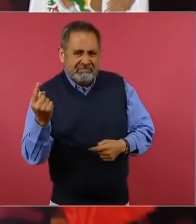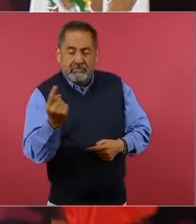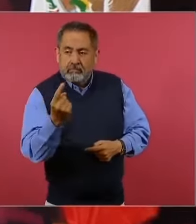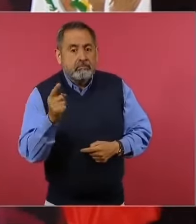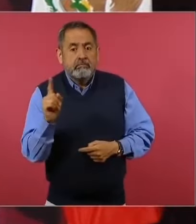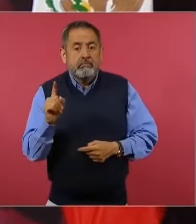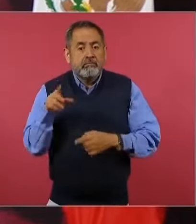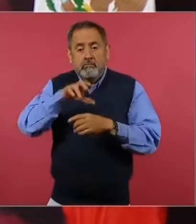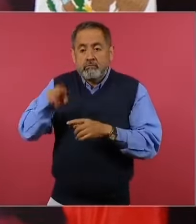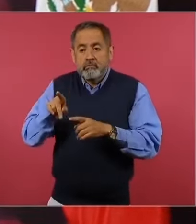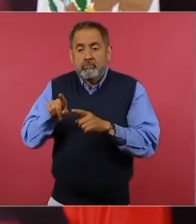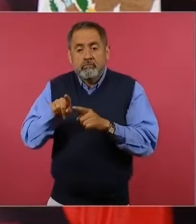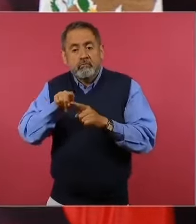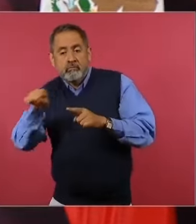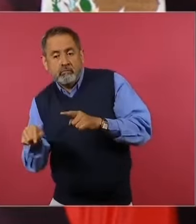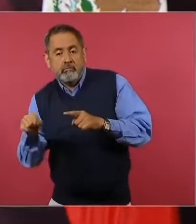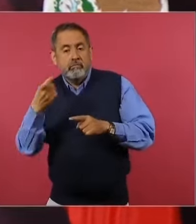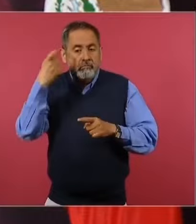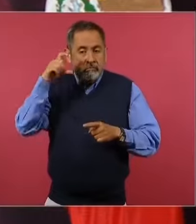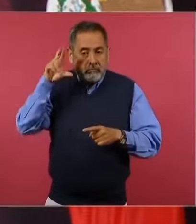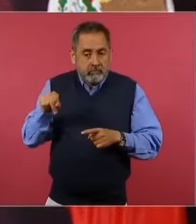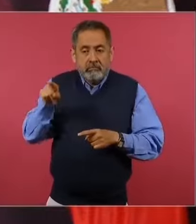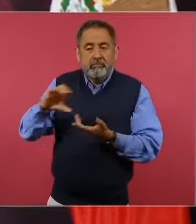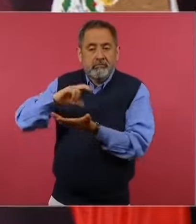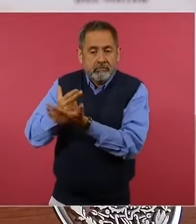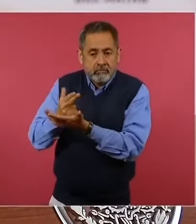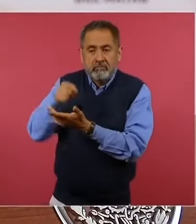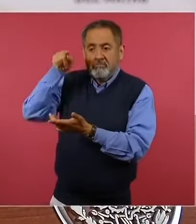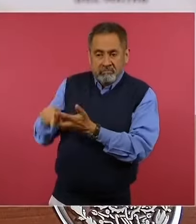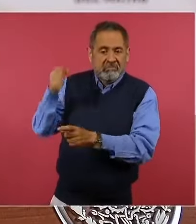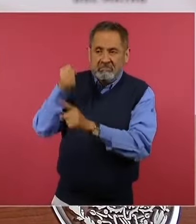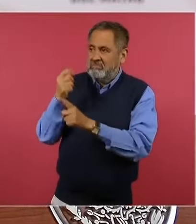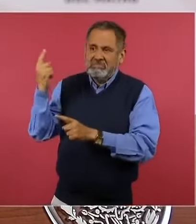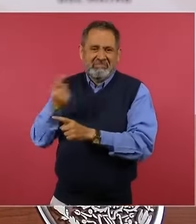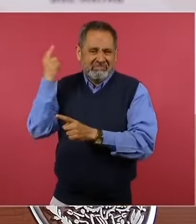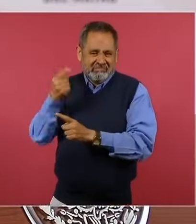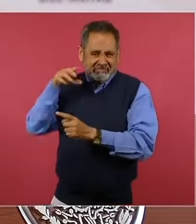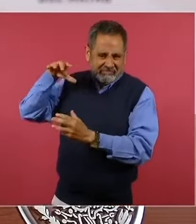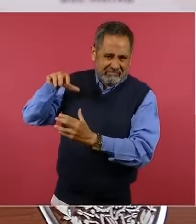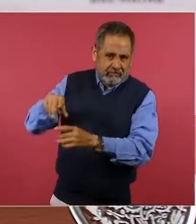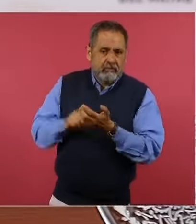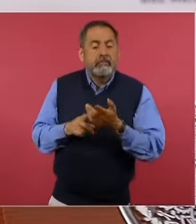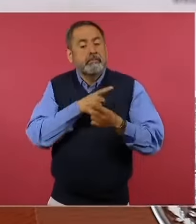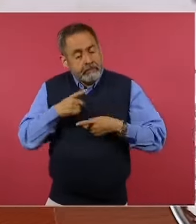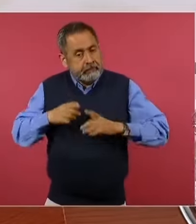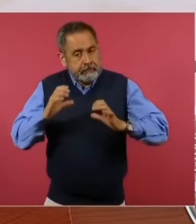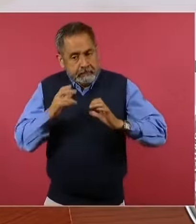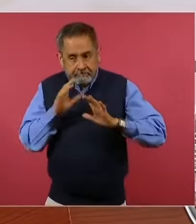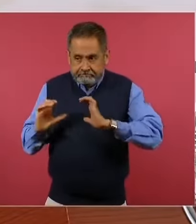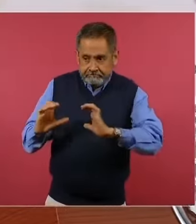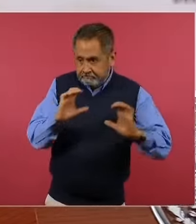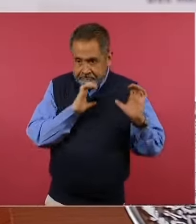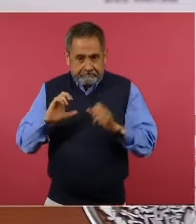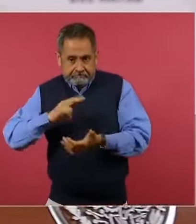podría ser en el sur de Quintana Roo, Chetumal, y tenemos que cuidar